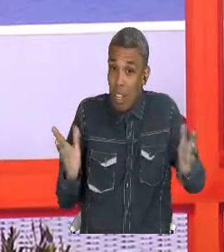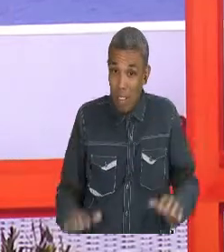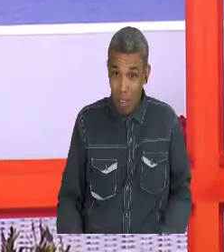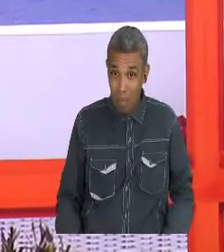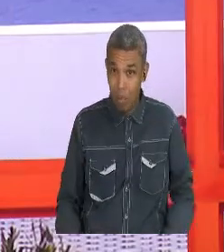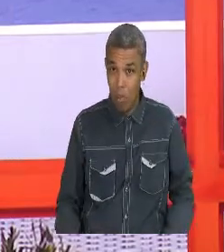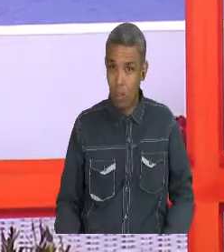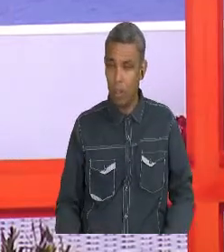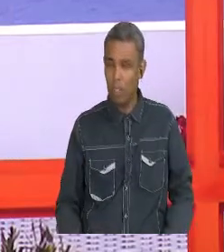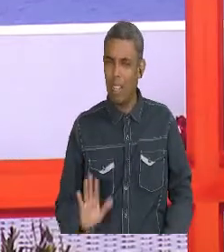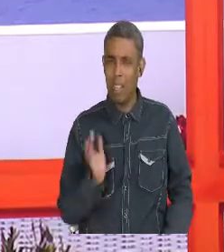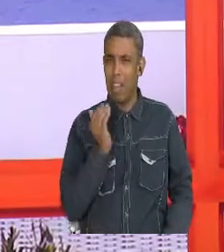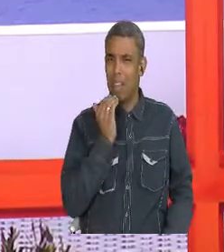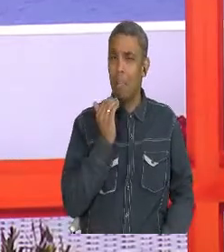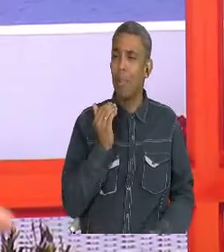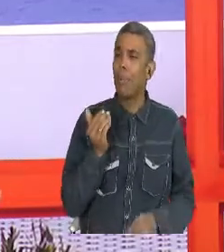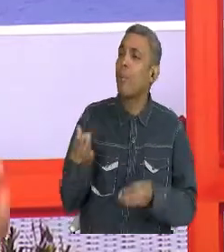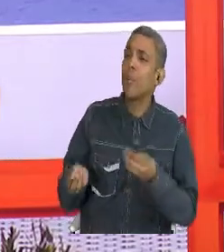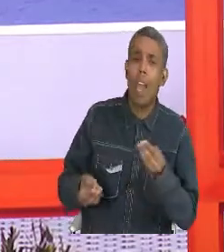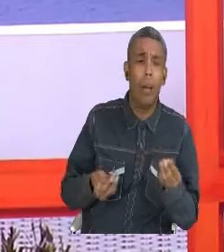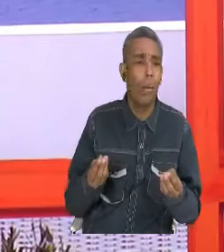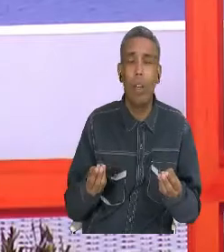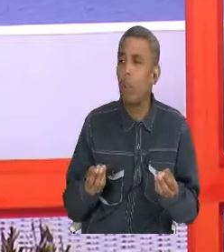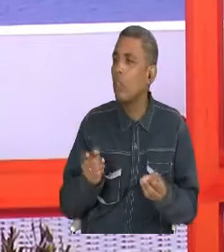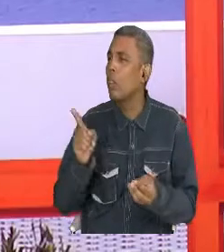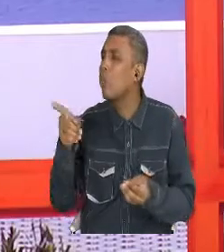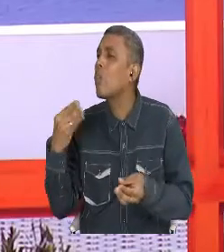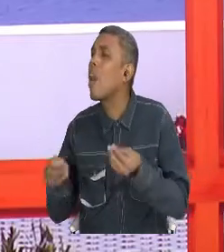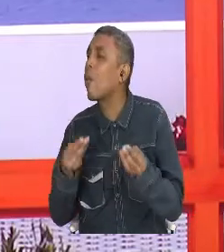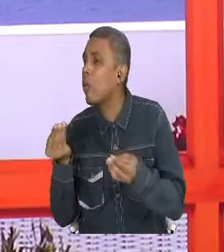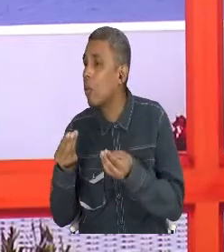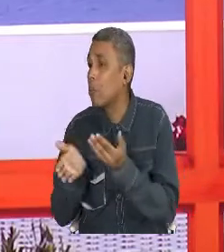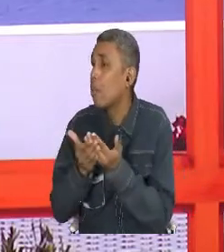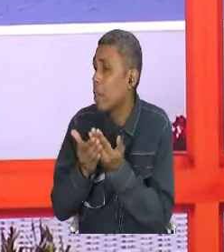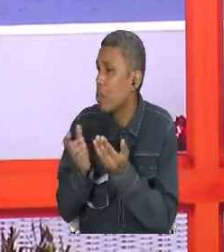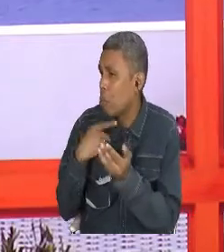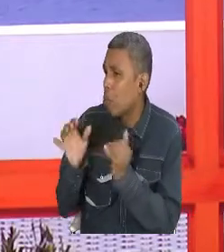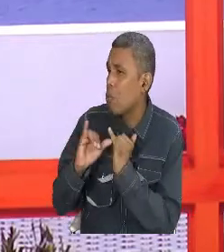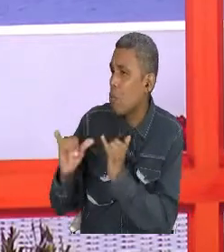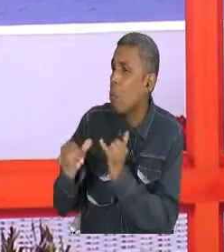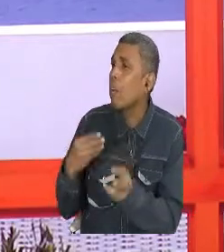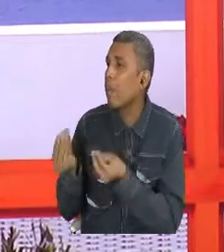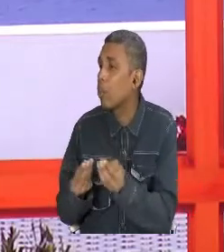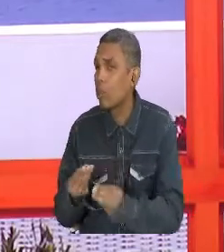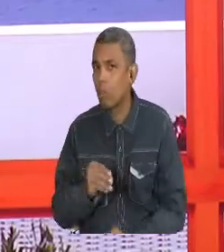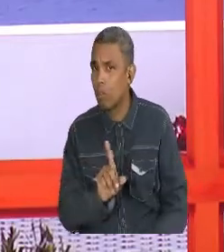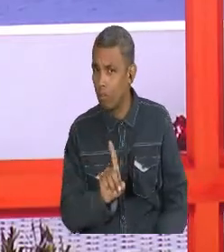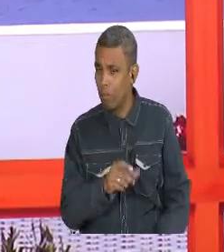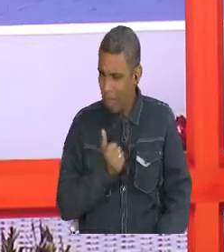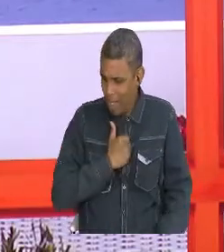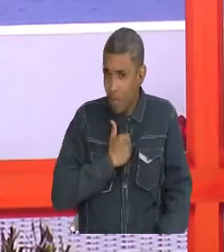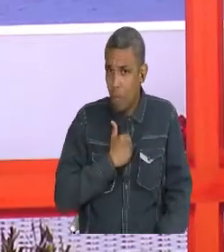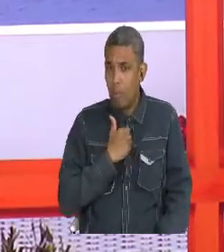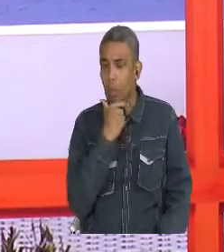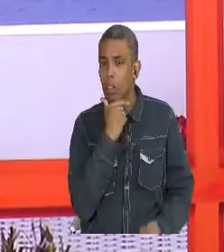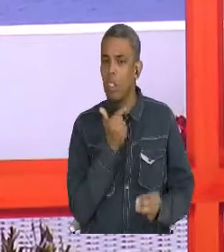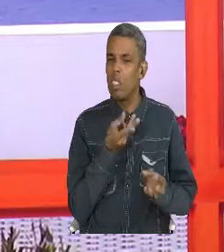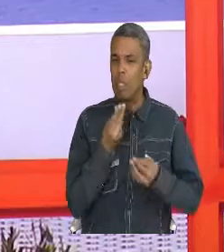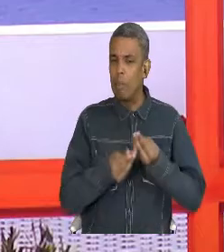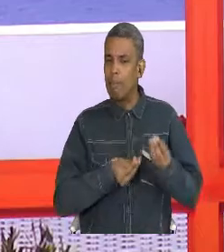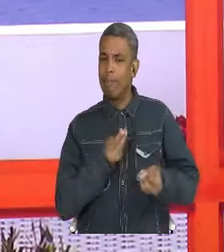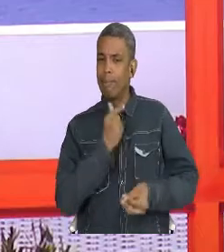medio de lo que otros le dicen que hagan. Entonces es importante vivir sobre nuestros sueños, sobre lo que nos gusta, y en la medida en que eso hagamos, pues nos vamos a